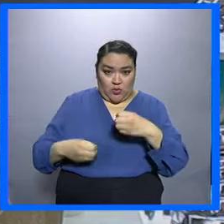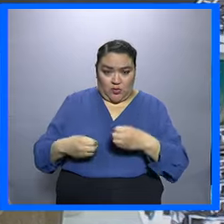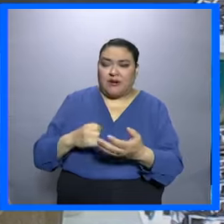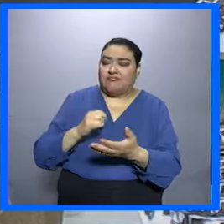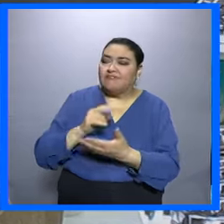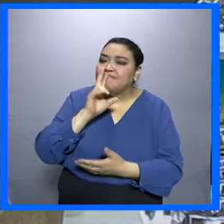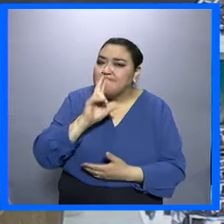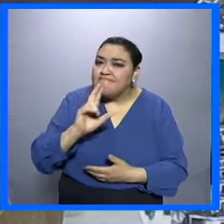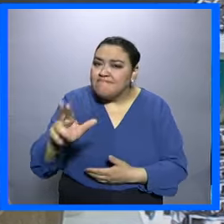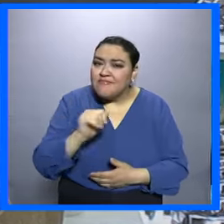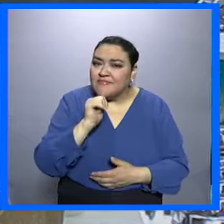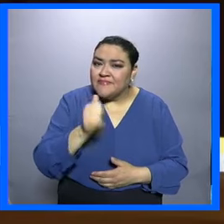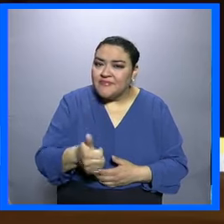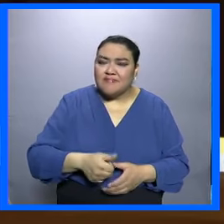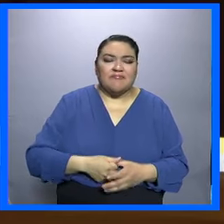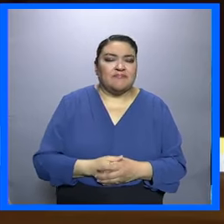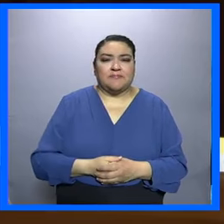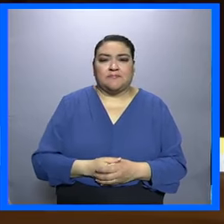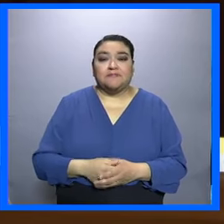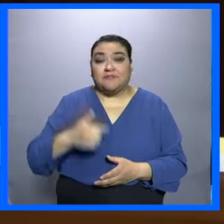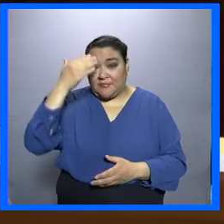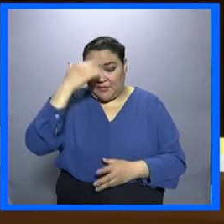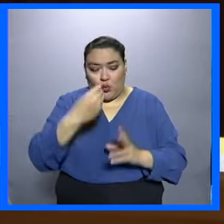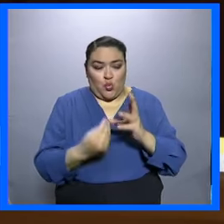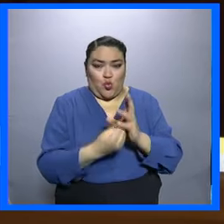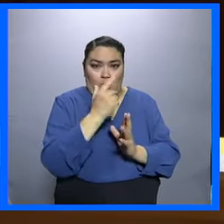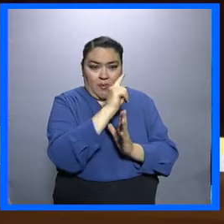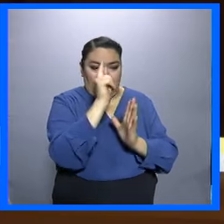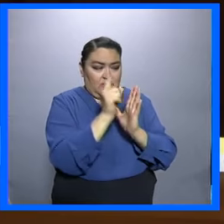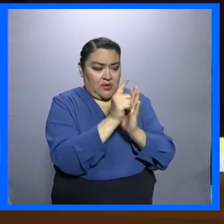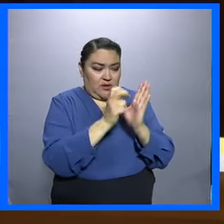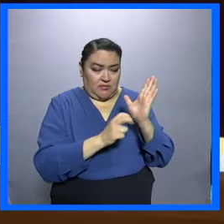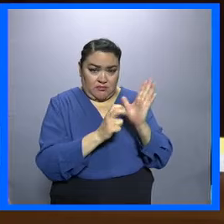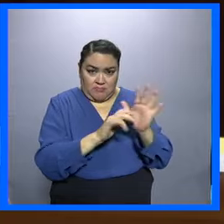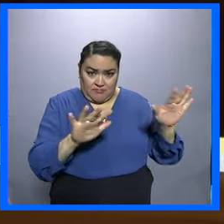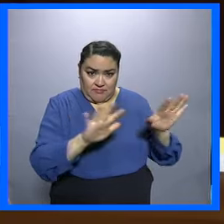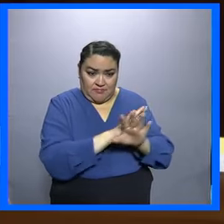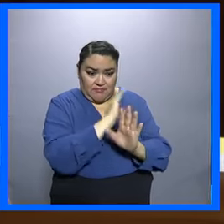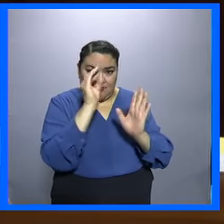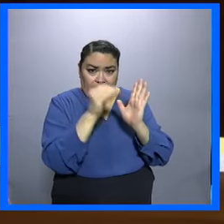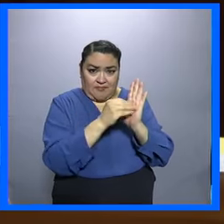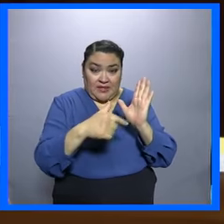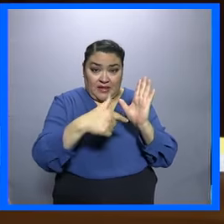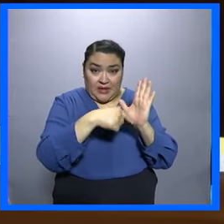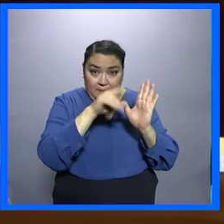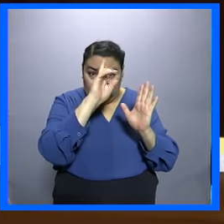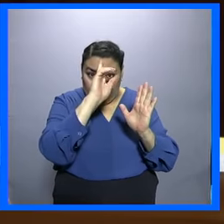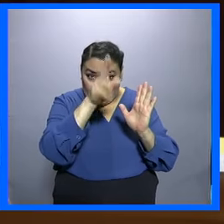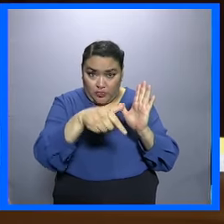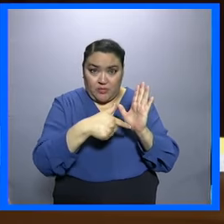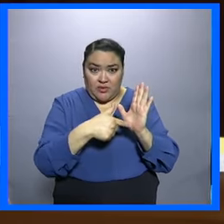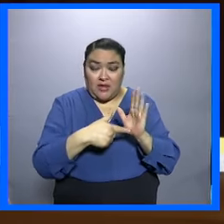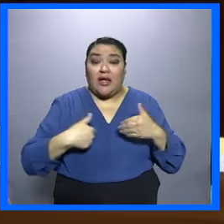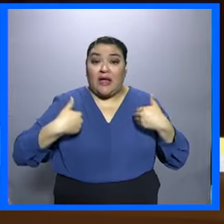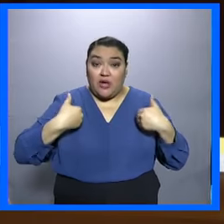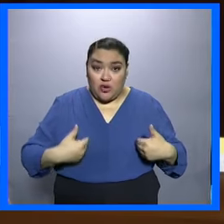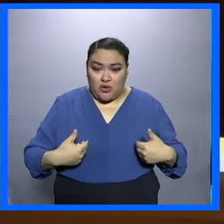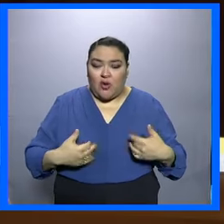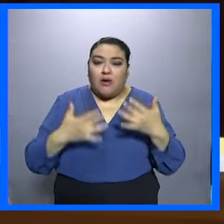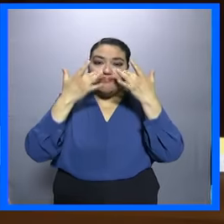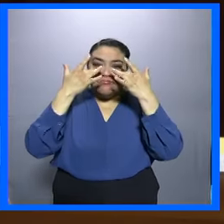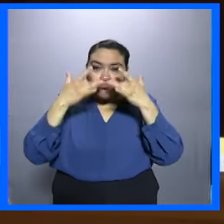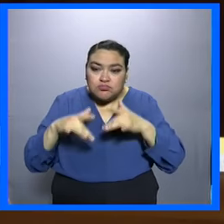un impedimento. Las nuevas reformas a la ley de amparo prohíbe expresamente formular recusaciones dentro de